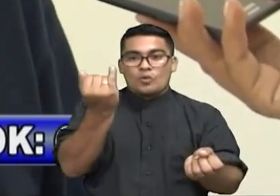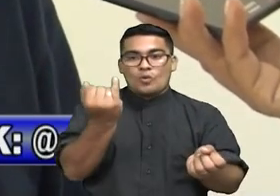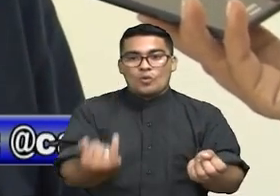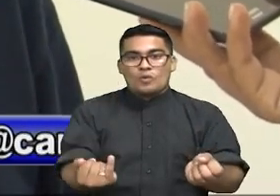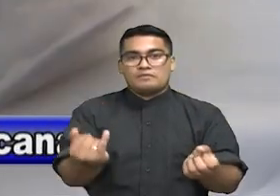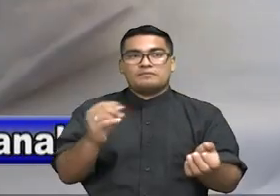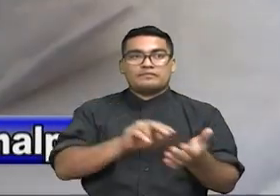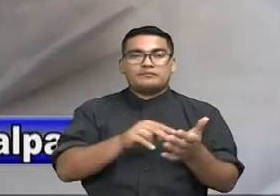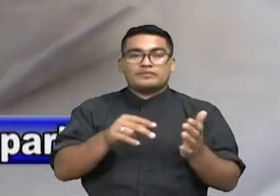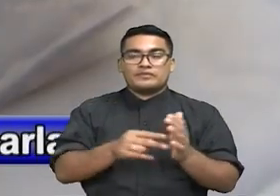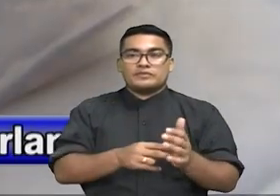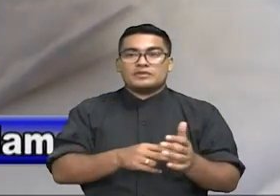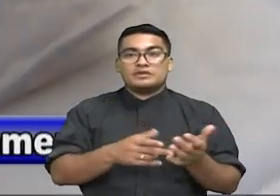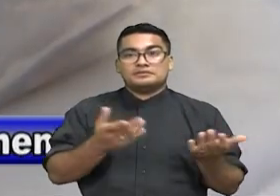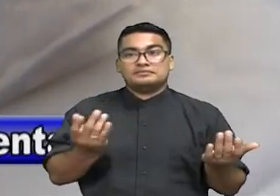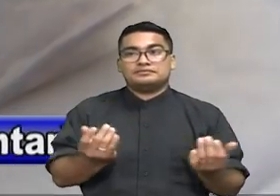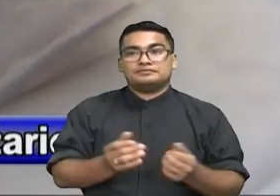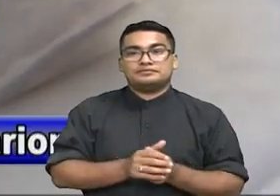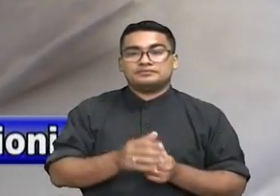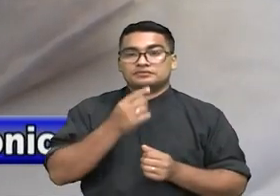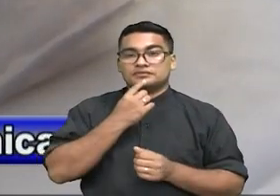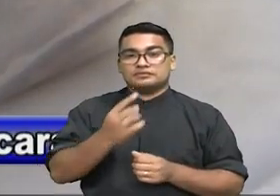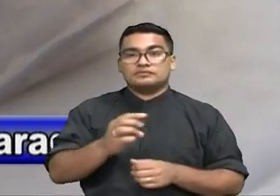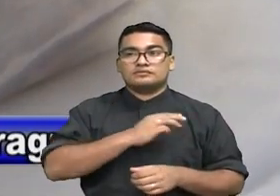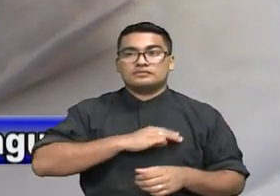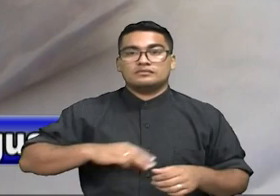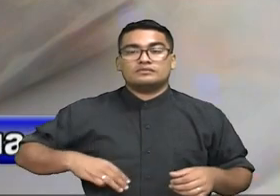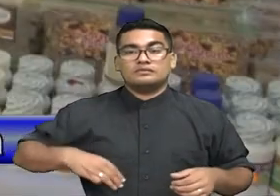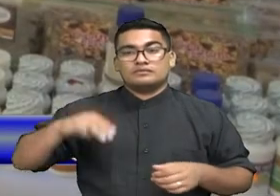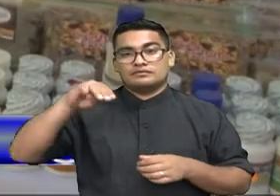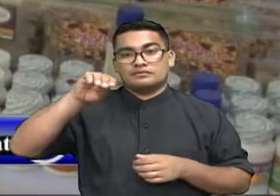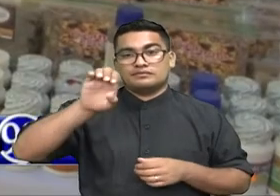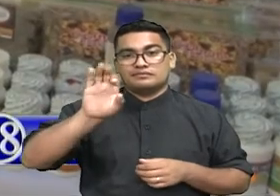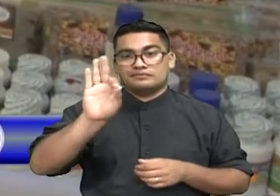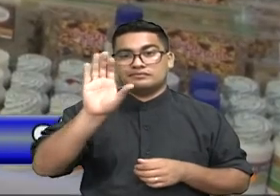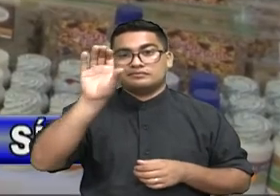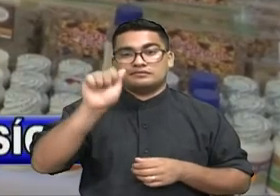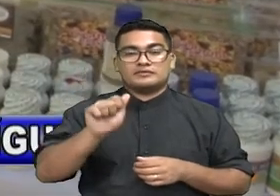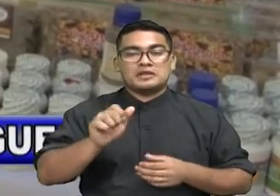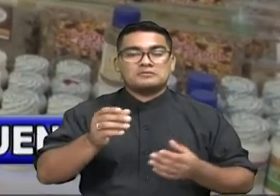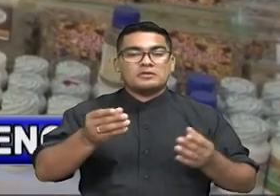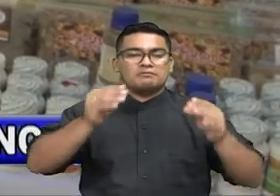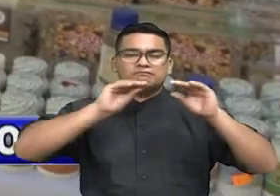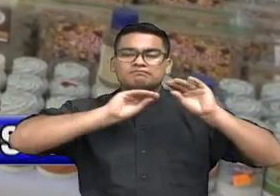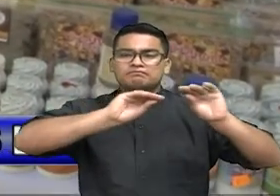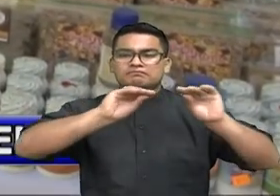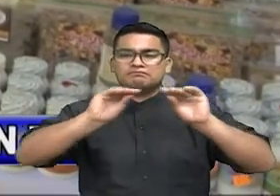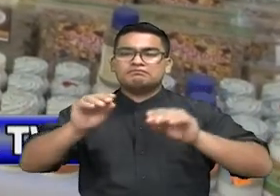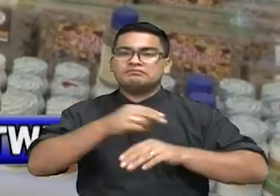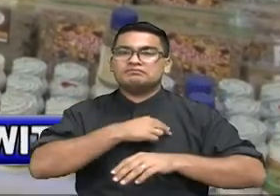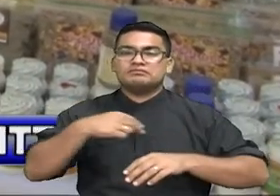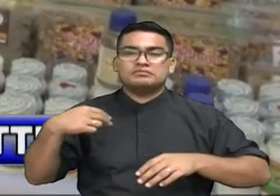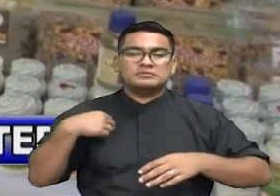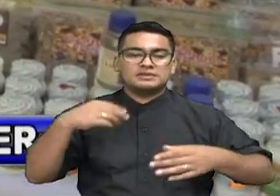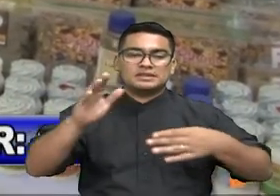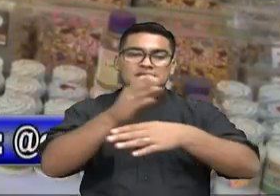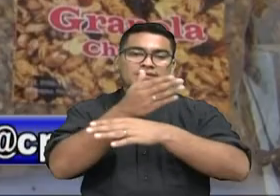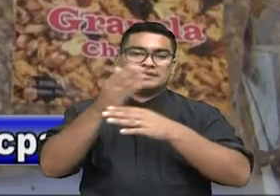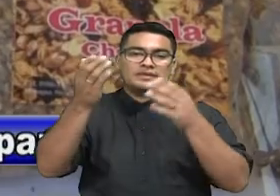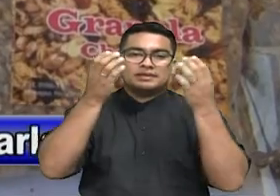el colesterol. El mezcalo nos está enseñando, ¿verdad?, a elaborar todas estas